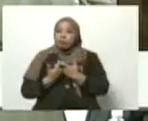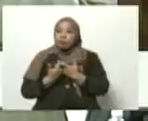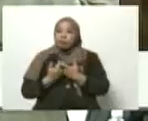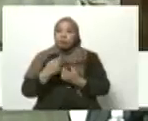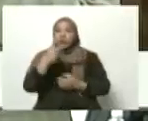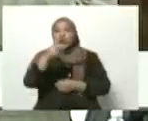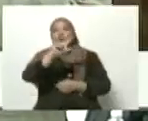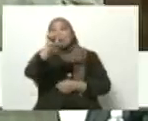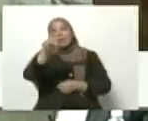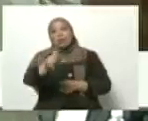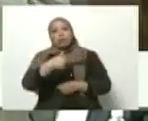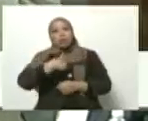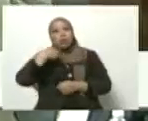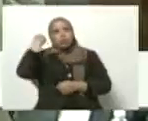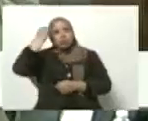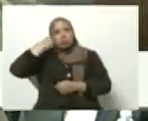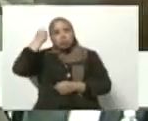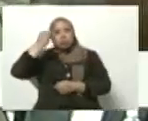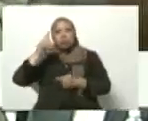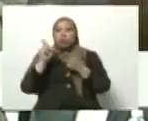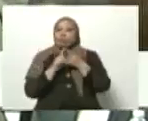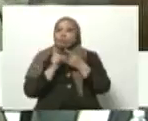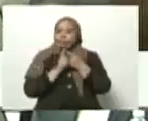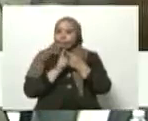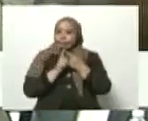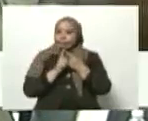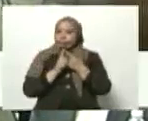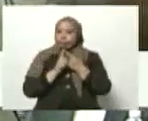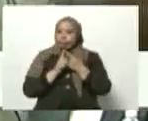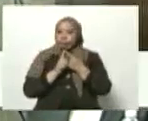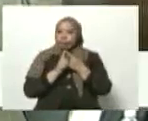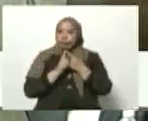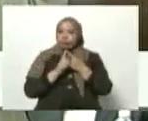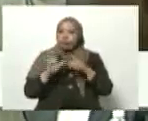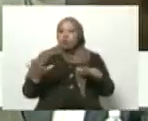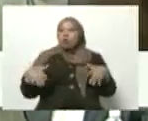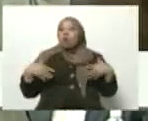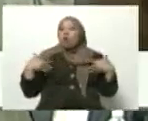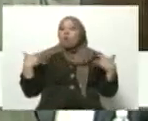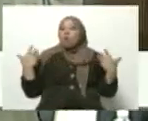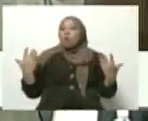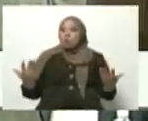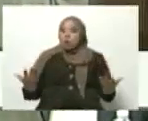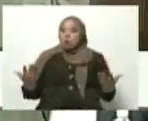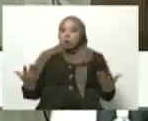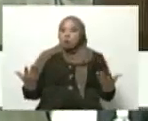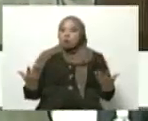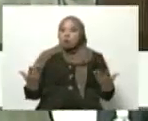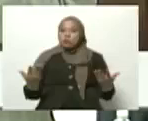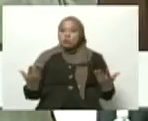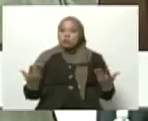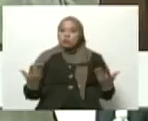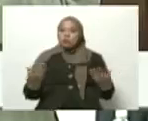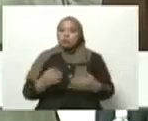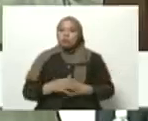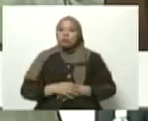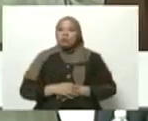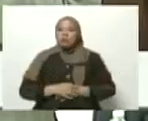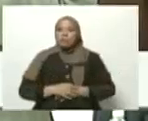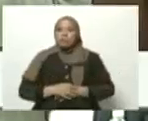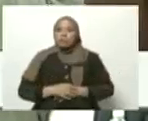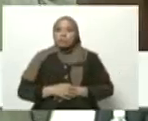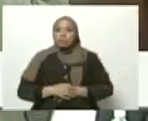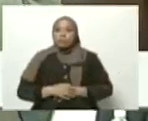surgen dos preguntas que le hago. La primera, ¿cuáles serán a su manera de